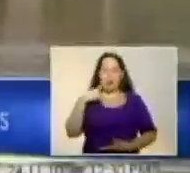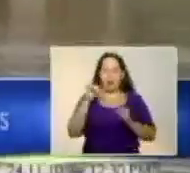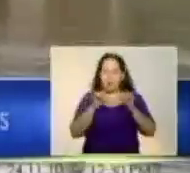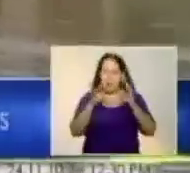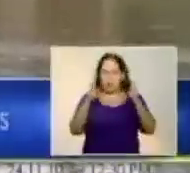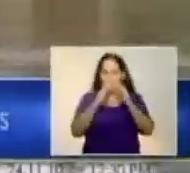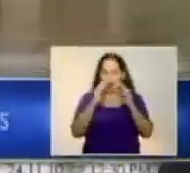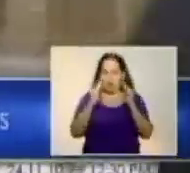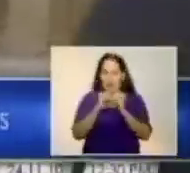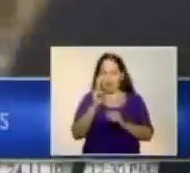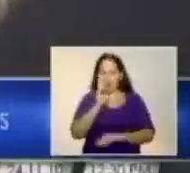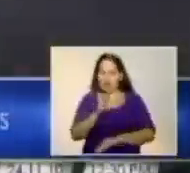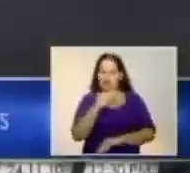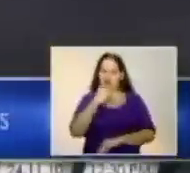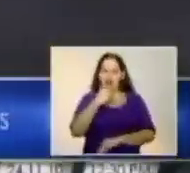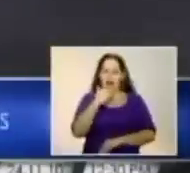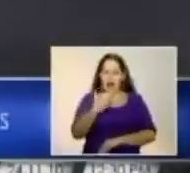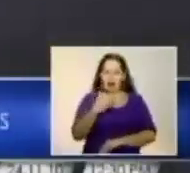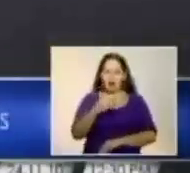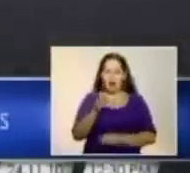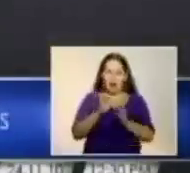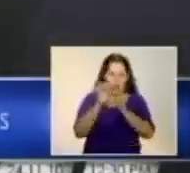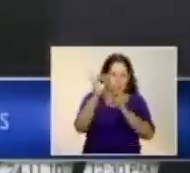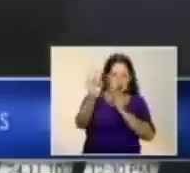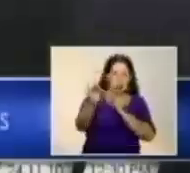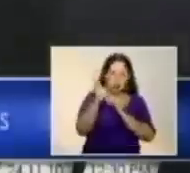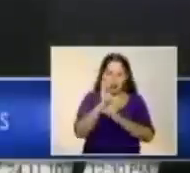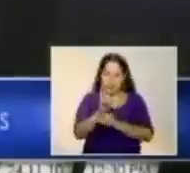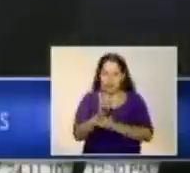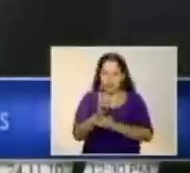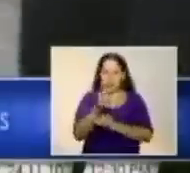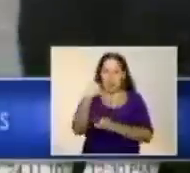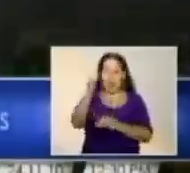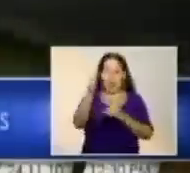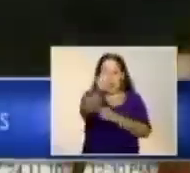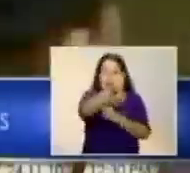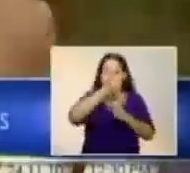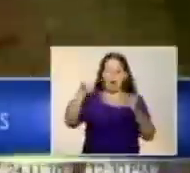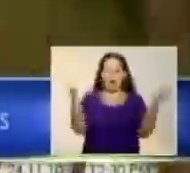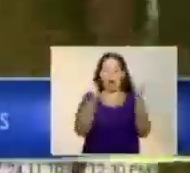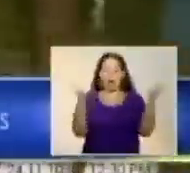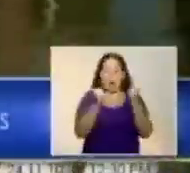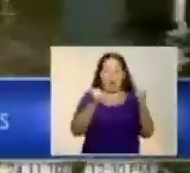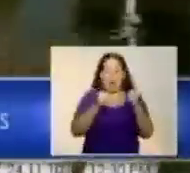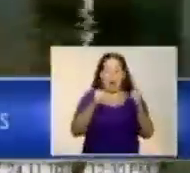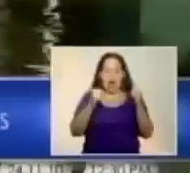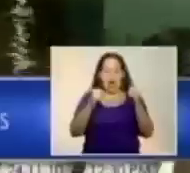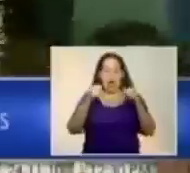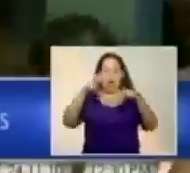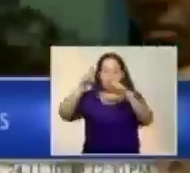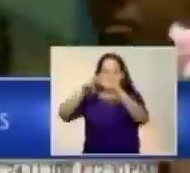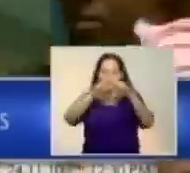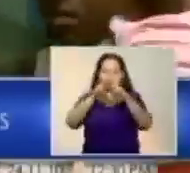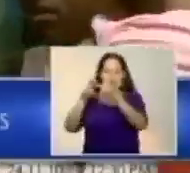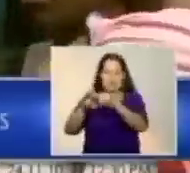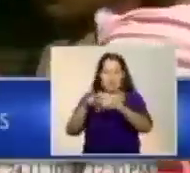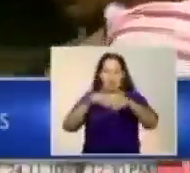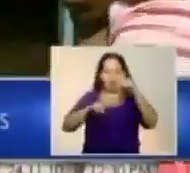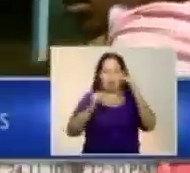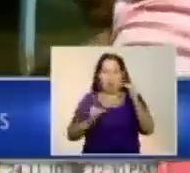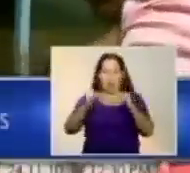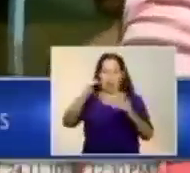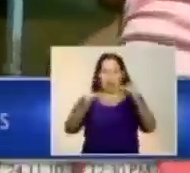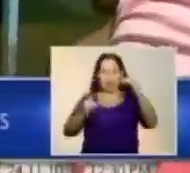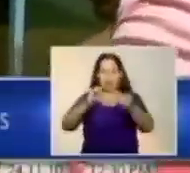casa, vamos a ver si podemos enfocar, que hay las neveras, los muebles, los montaron sobre